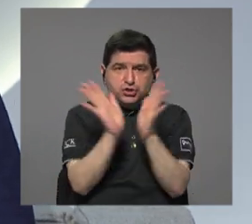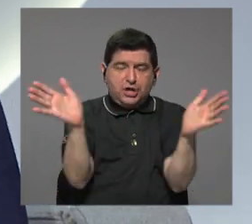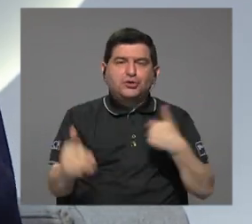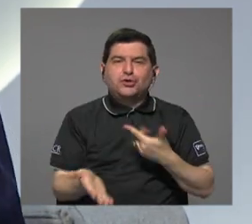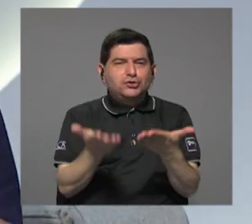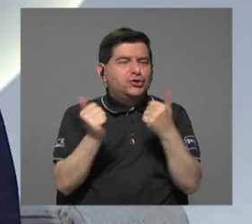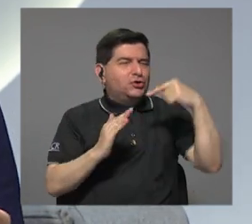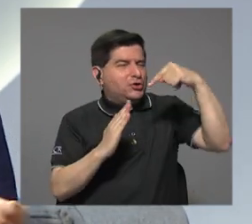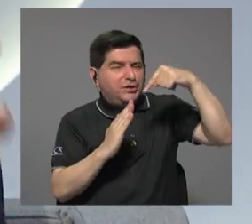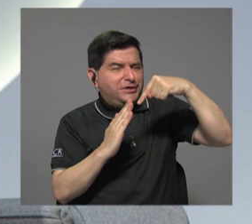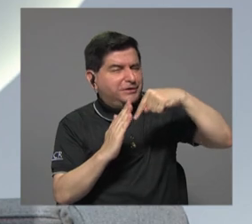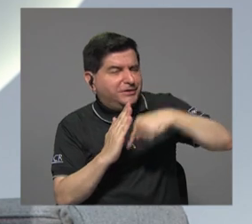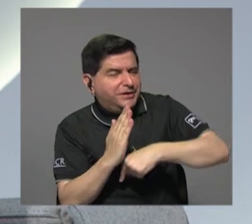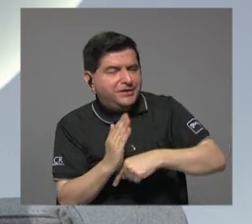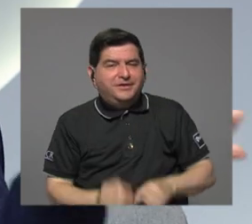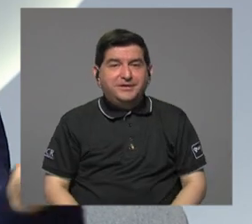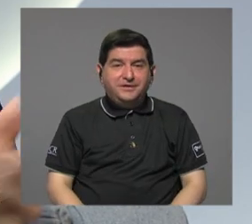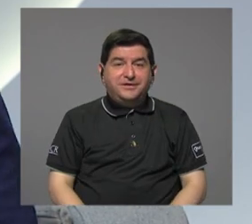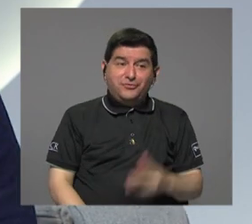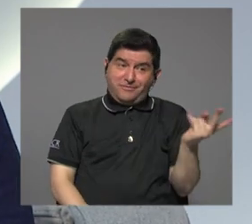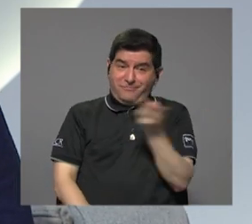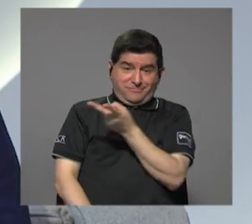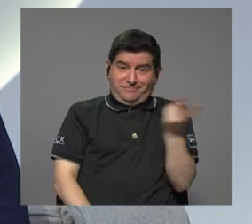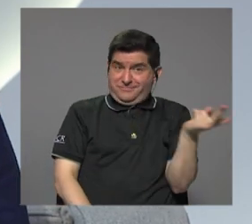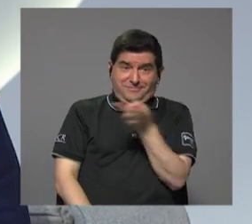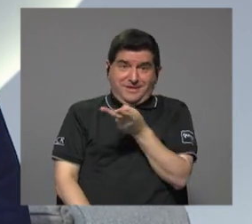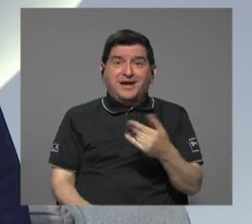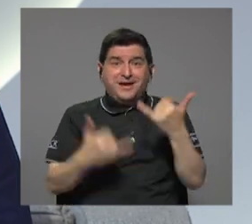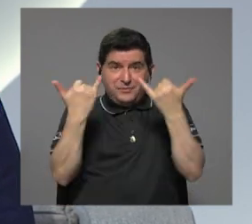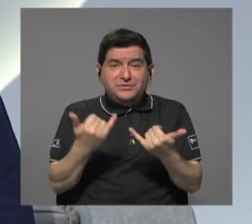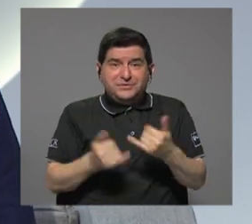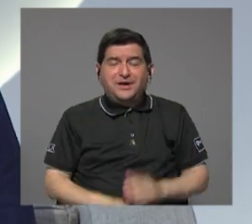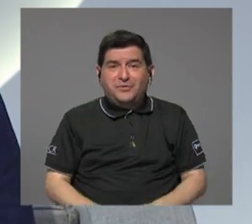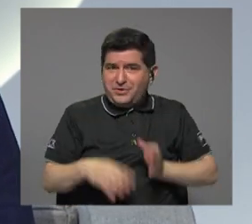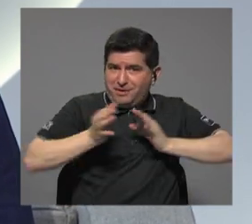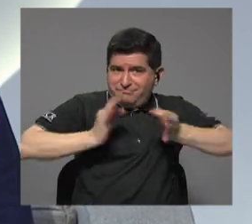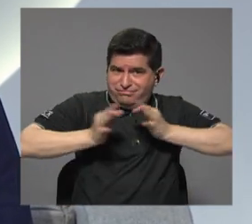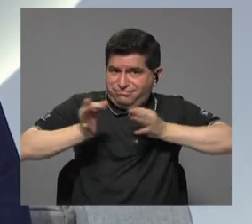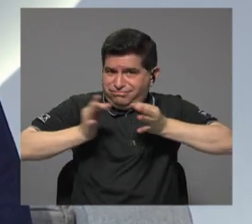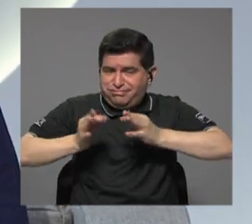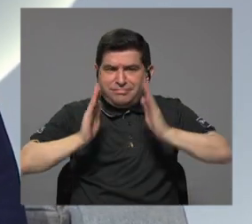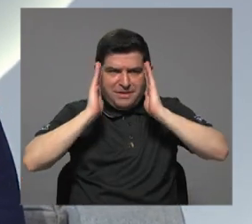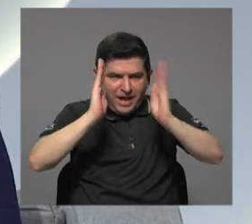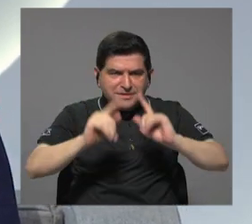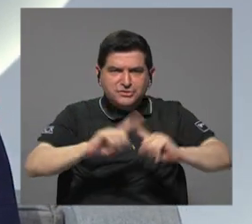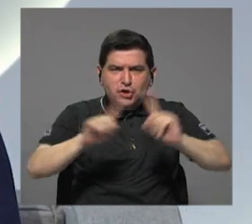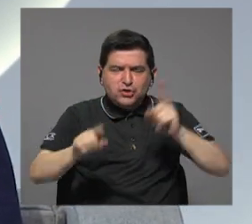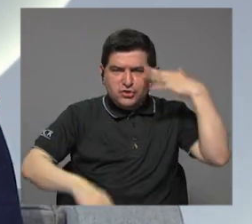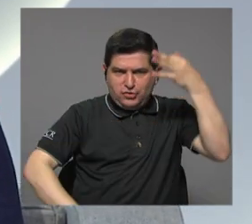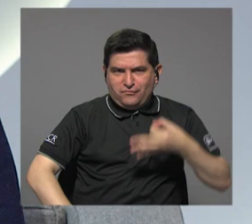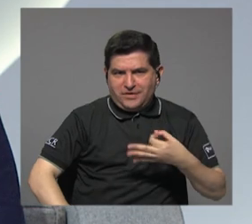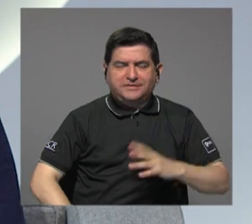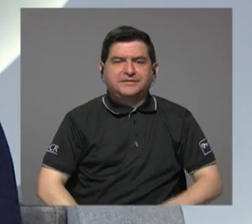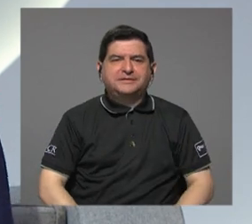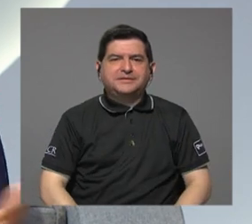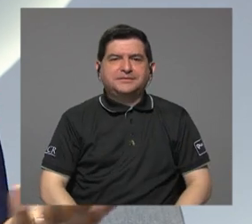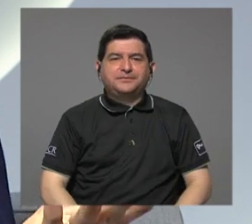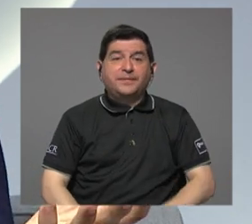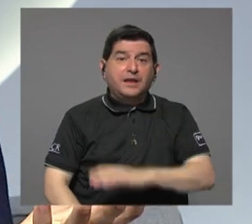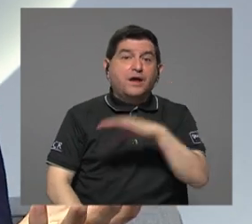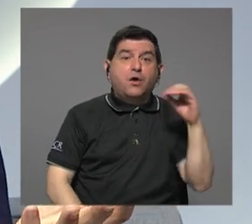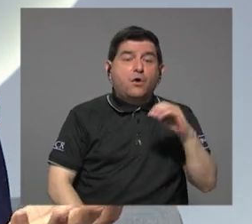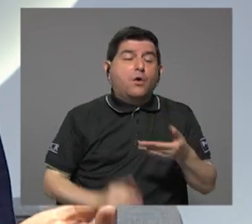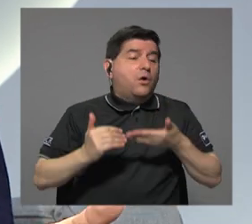profundizar muchísimo porque es con ellos con quién vamos a ampliar y vamos a escuchar sus distintas posiciones o las de